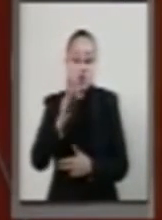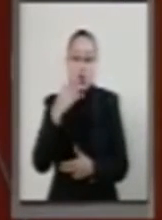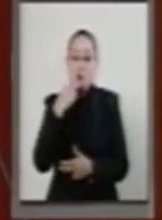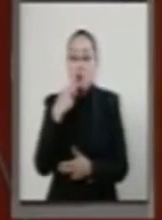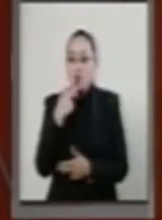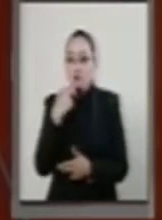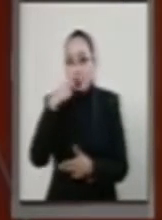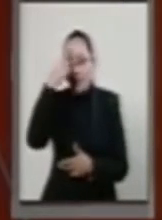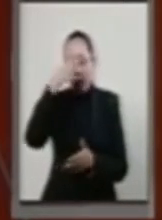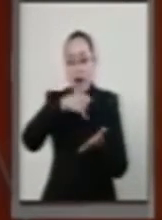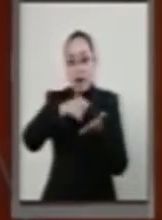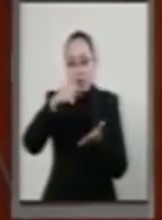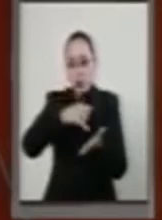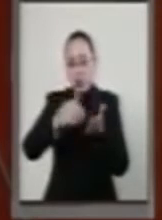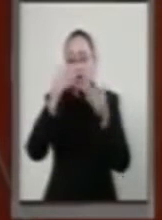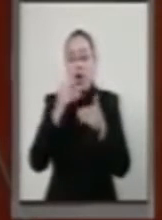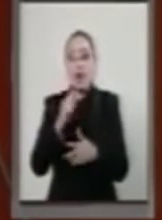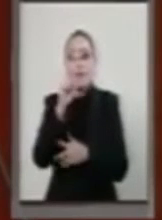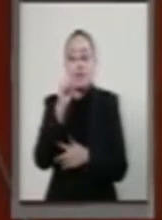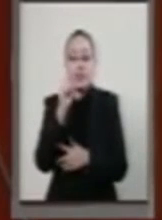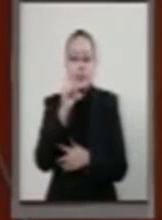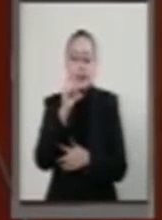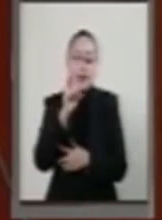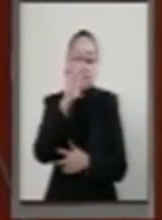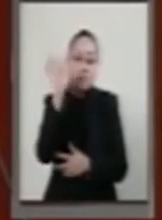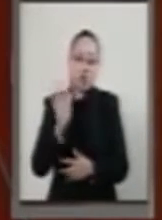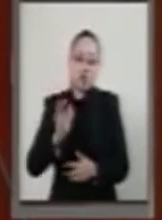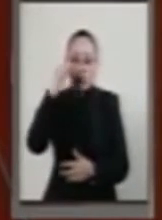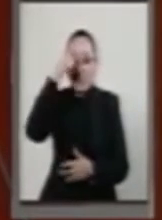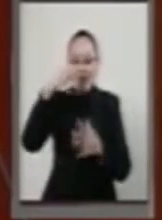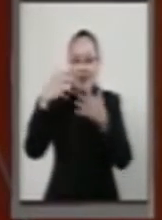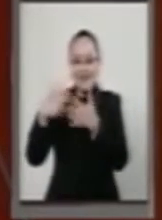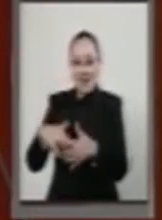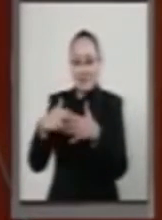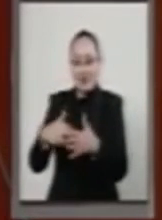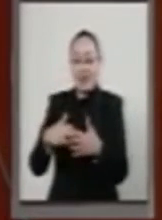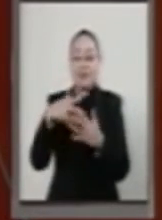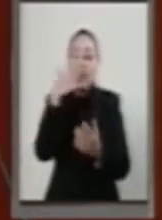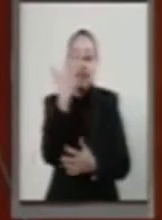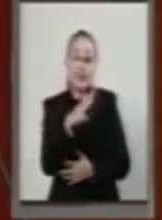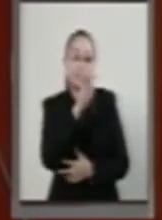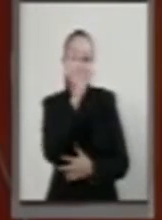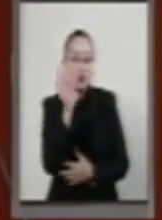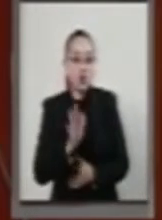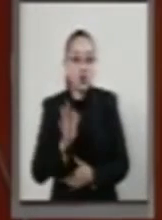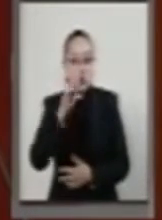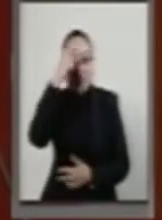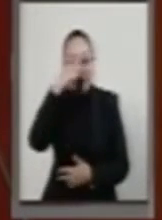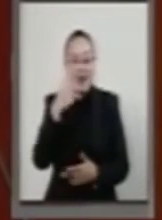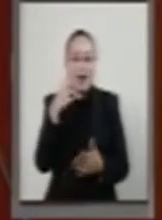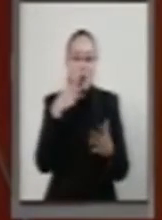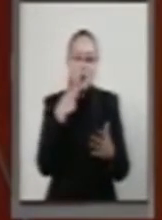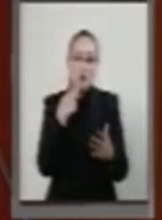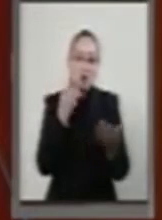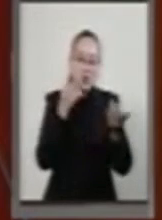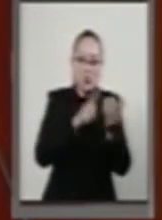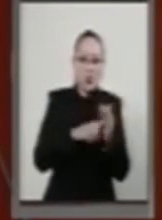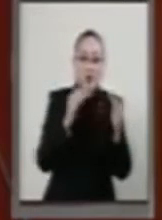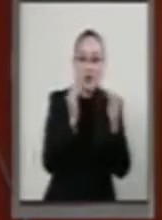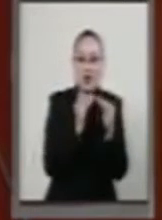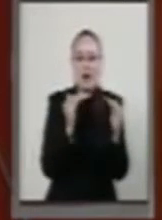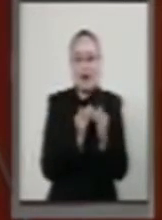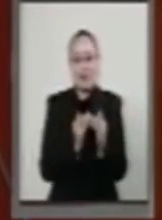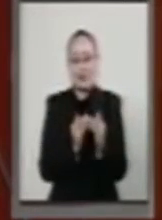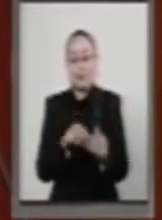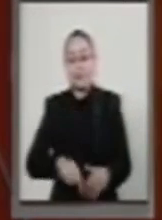agricultura, el 20% a la industria y el 10% al consumo doméstico. En México,